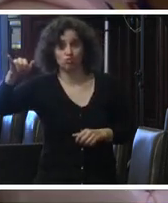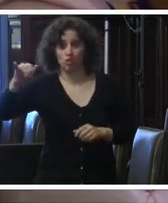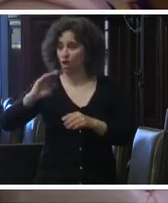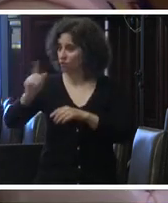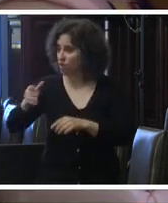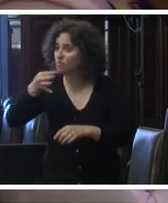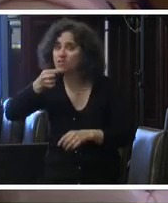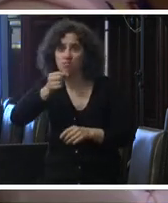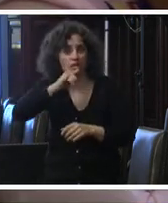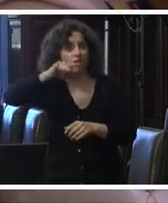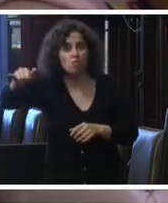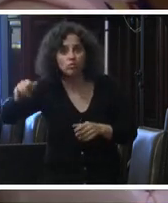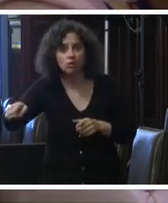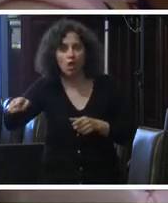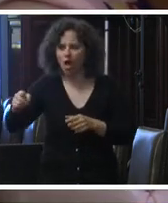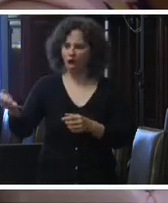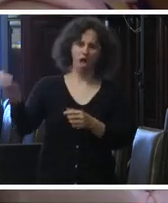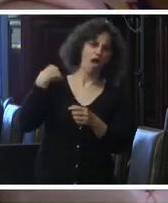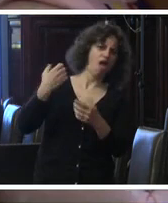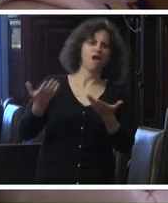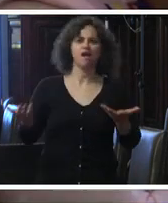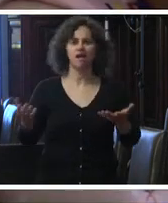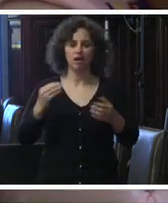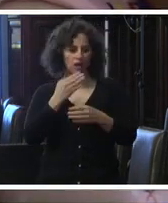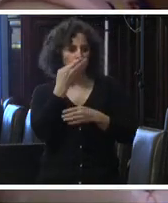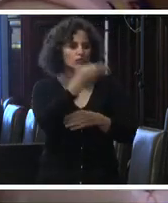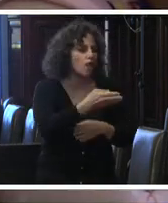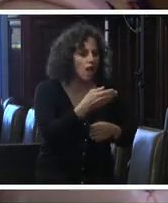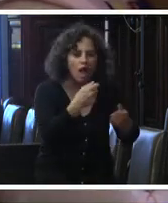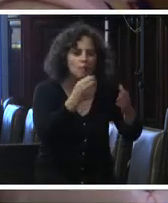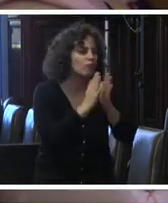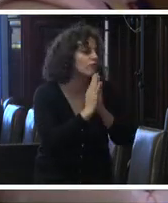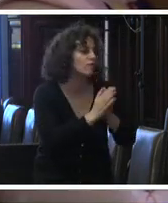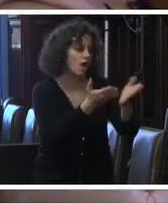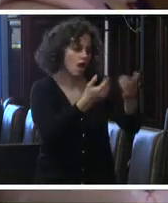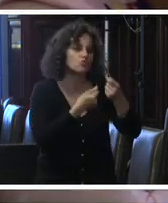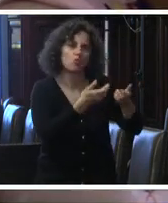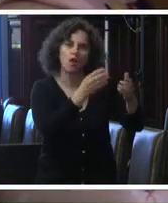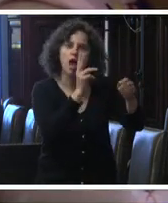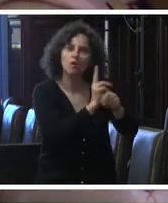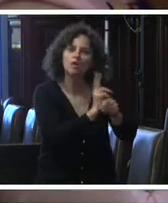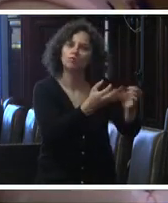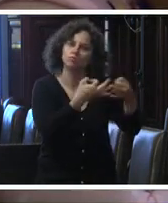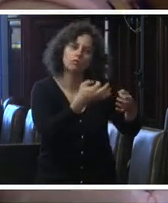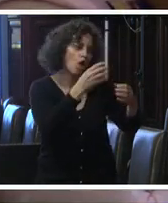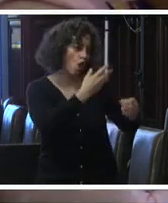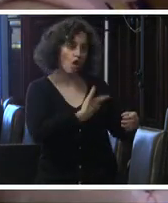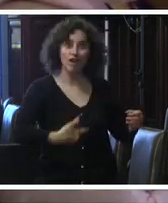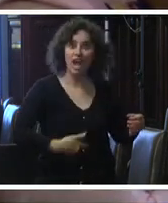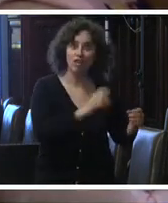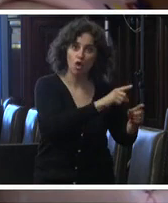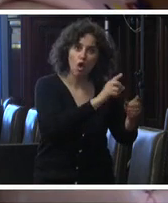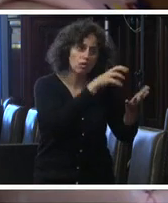la policía, no me hizo caso. Fui a pedir garantías al gobernador de